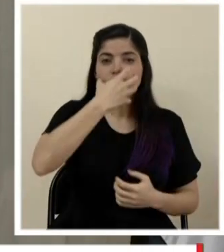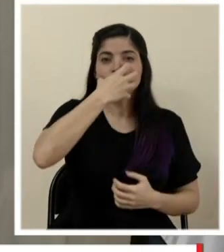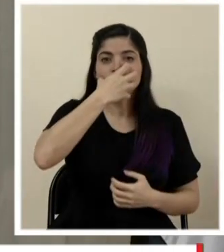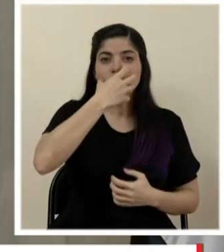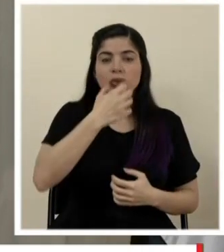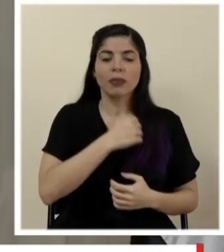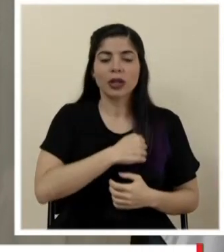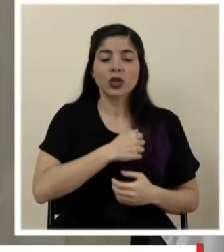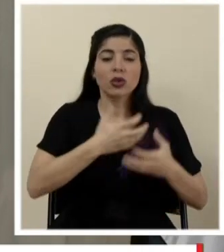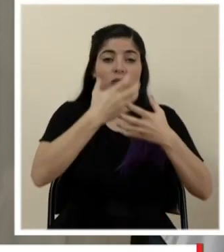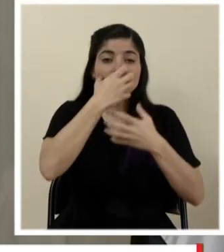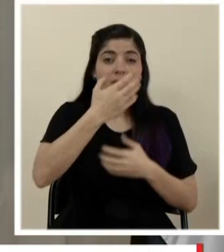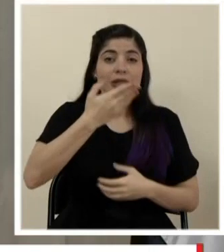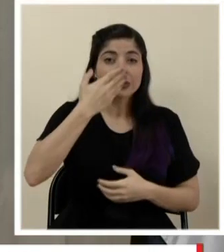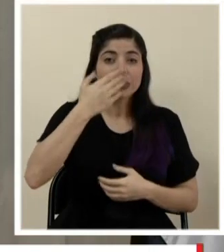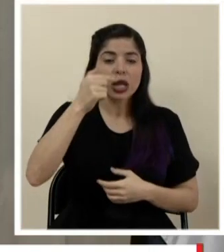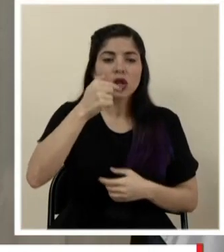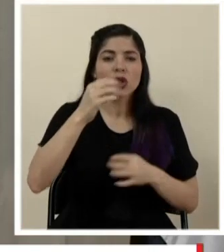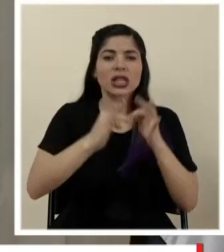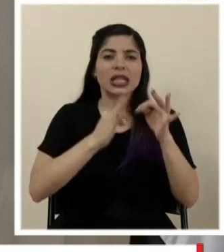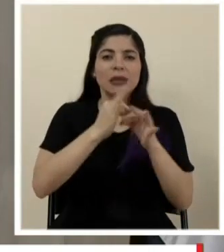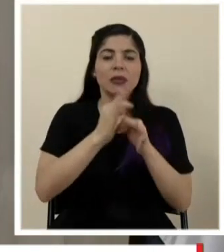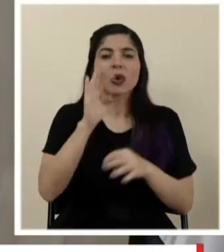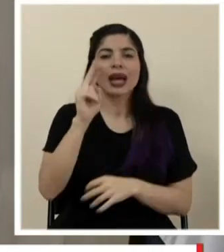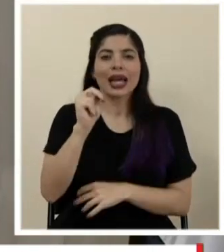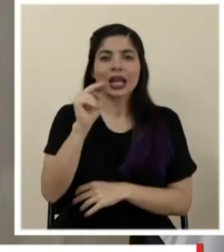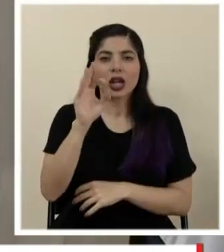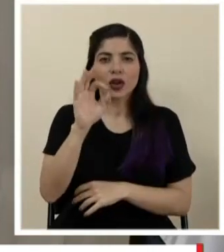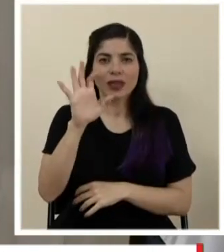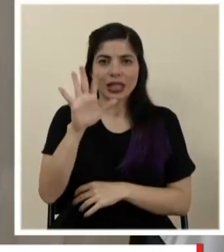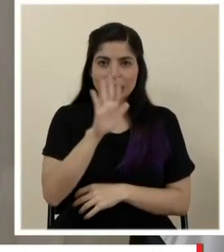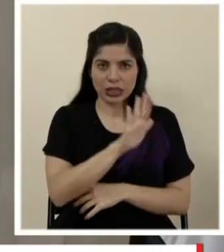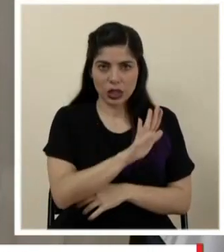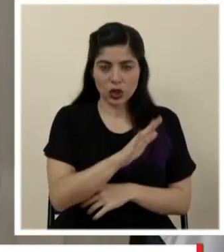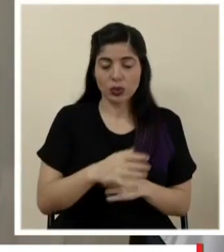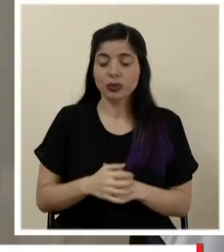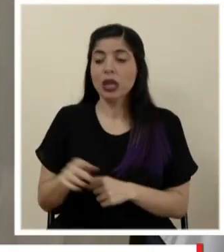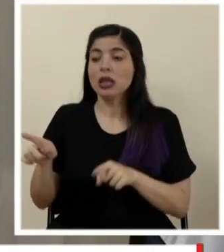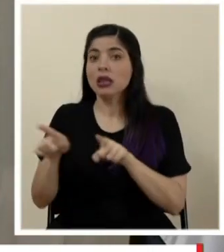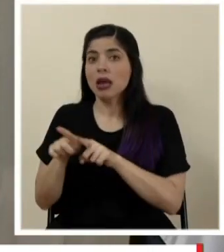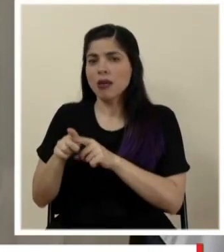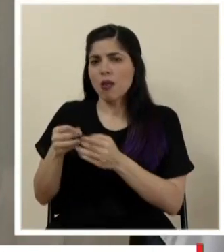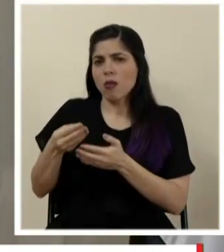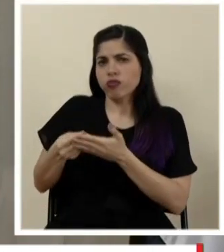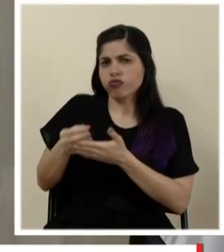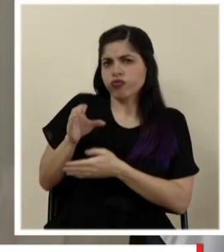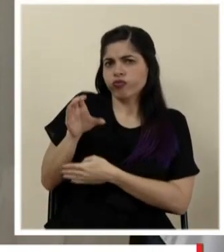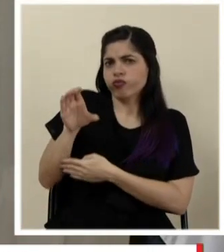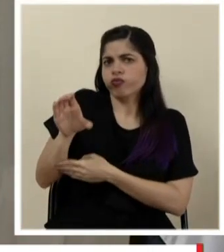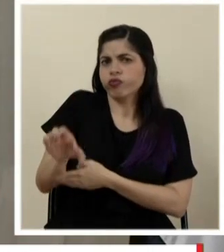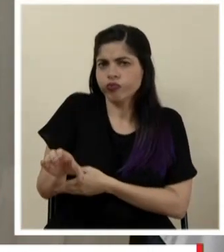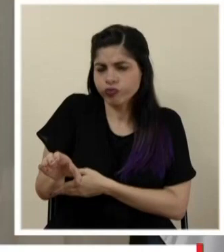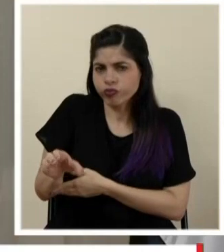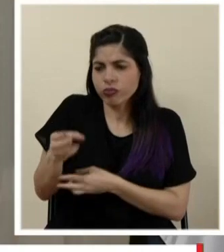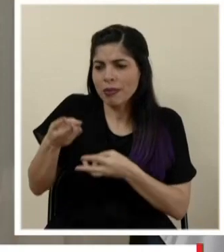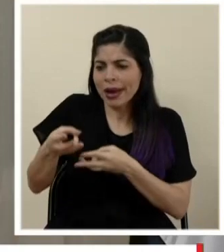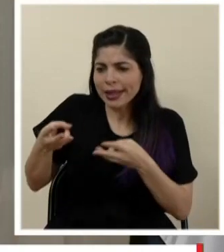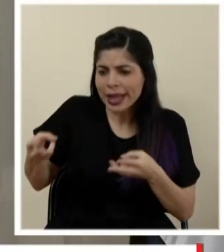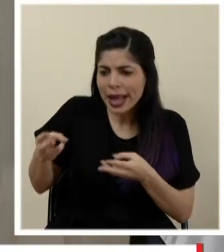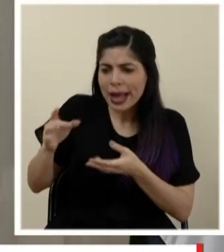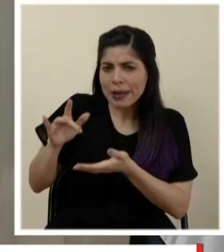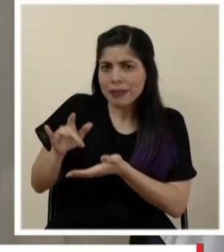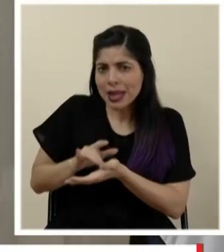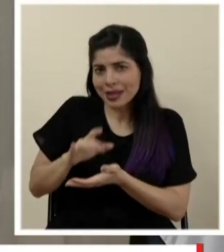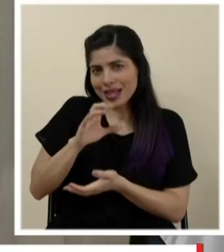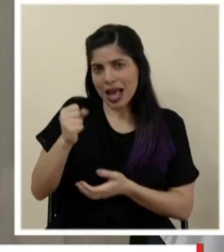N95. También se ha hecho una gran inversión en lo que es la producción de insumos y medicamentos que la